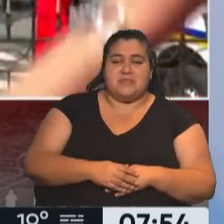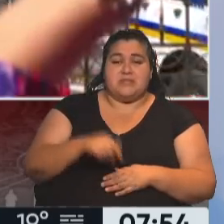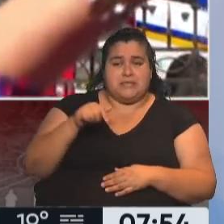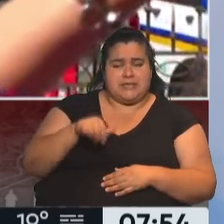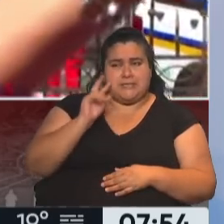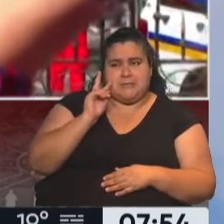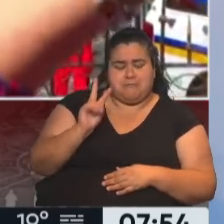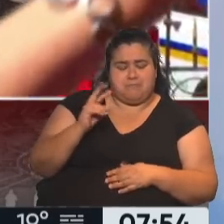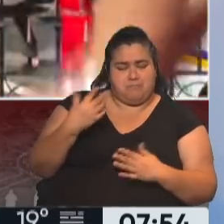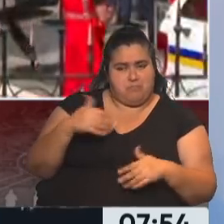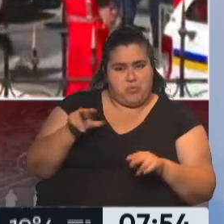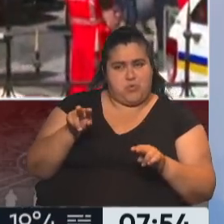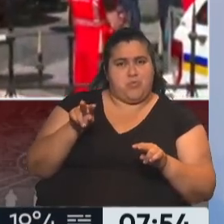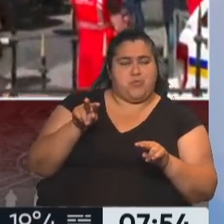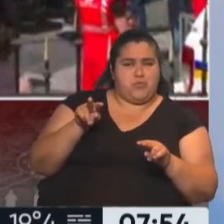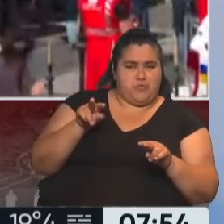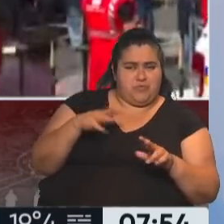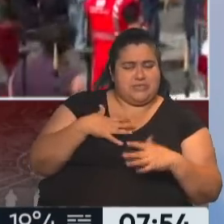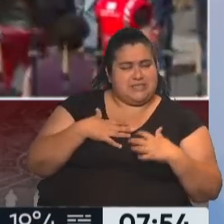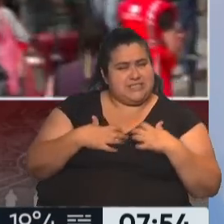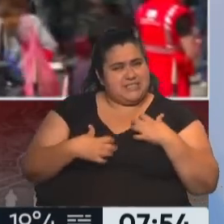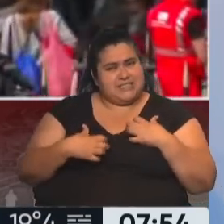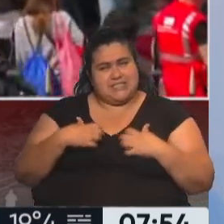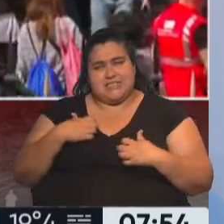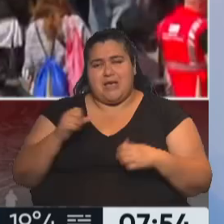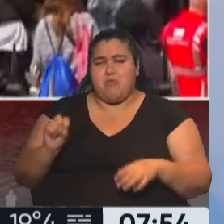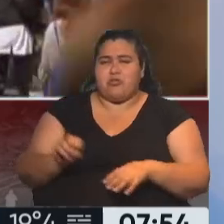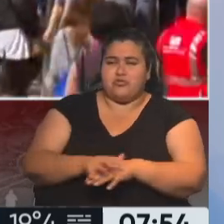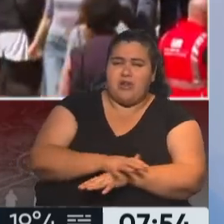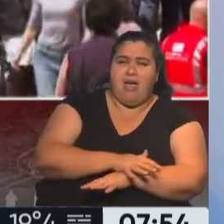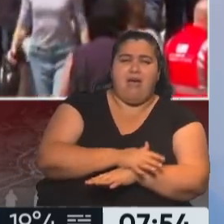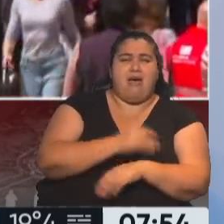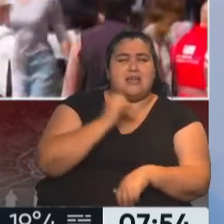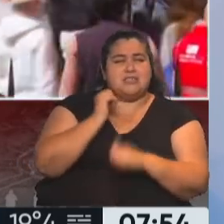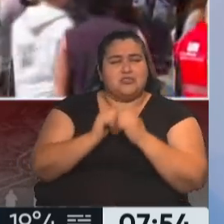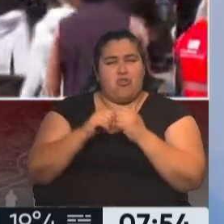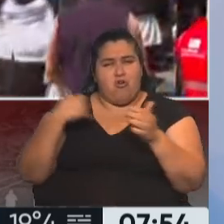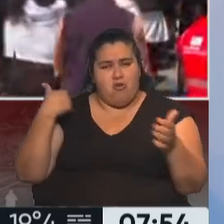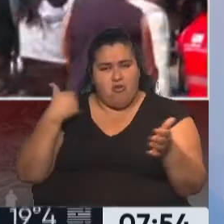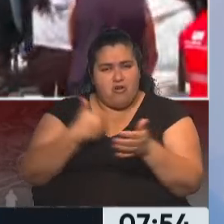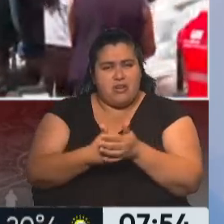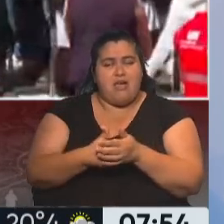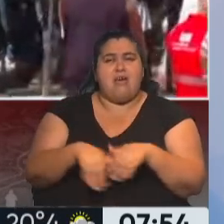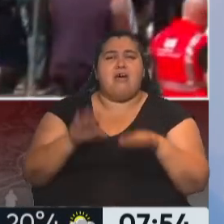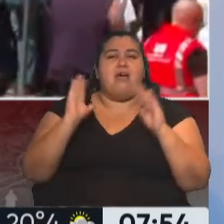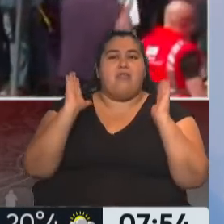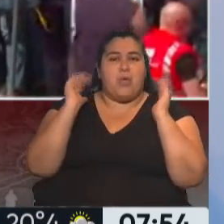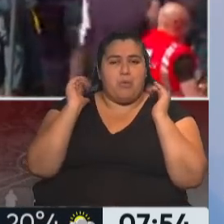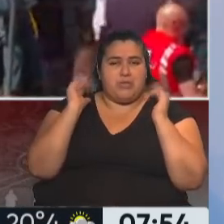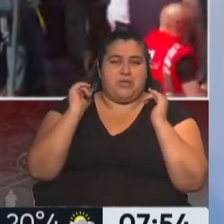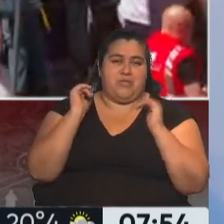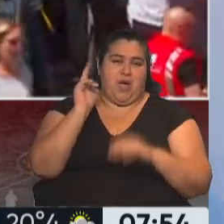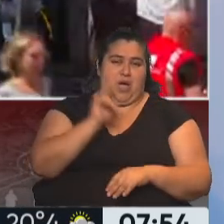impactante desde lo emocional, desde lo histórico, la despedida de nuestro